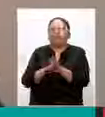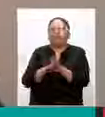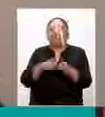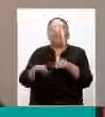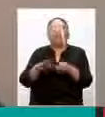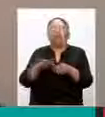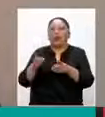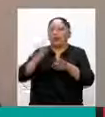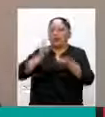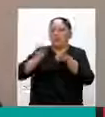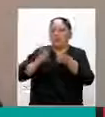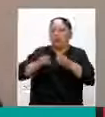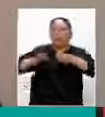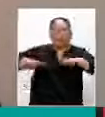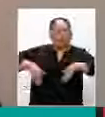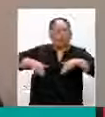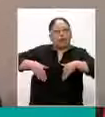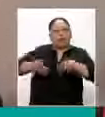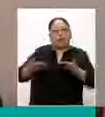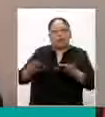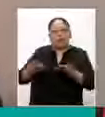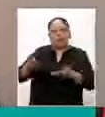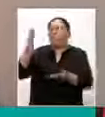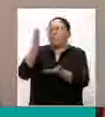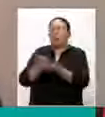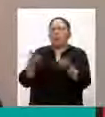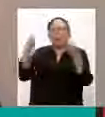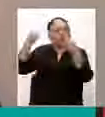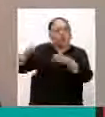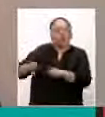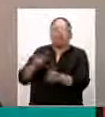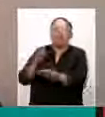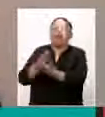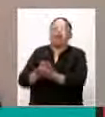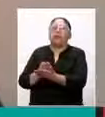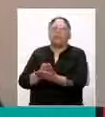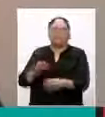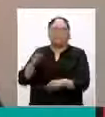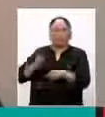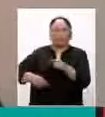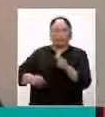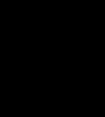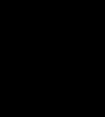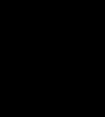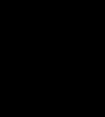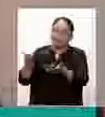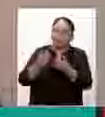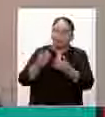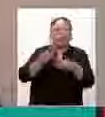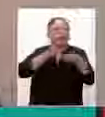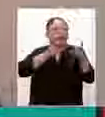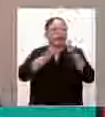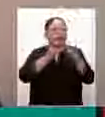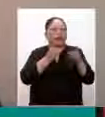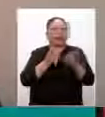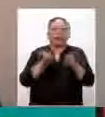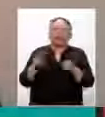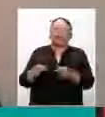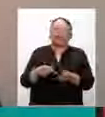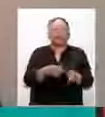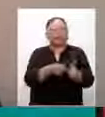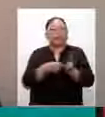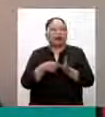de diálogo y que no se cuenta con una demanda pública, clara y transparente hacia la población, pues es obligación de nosotros exigirle